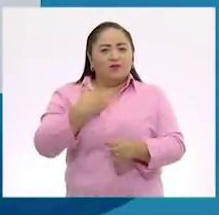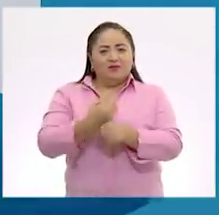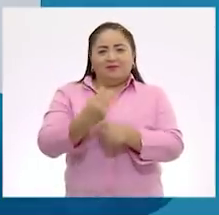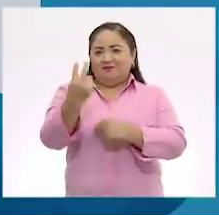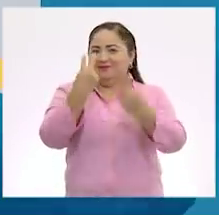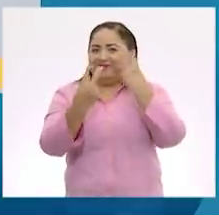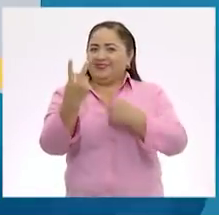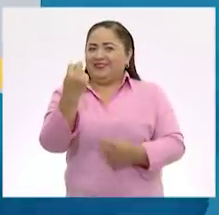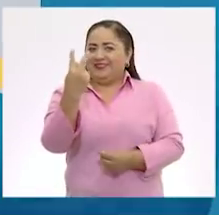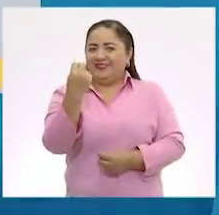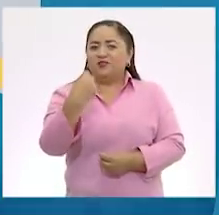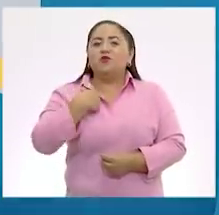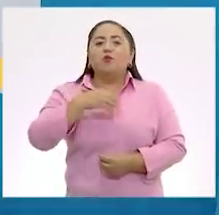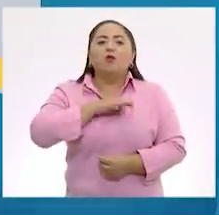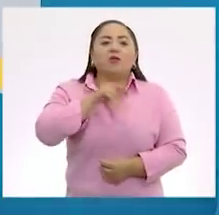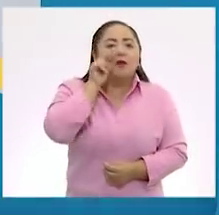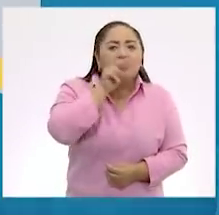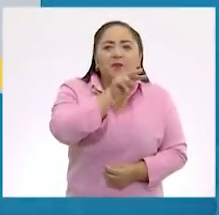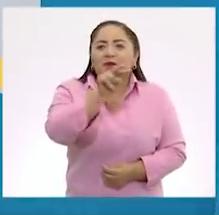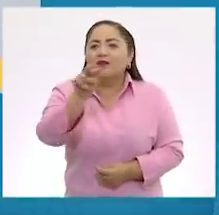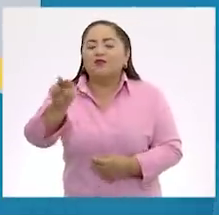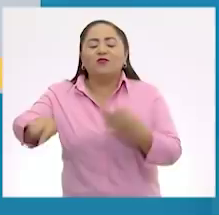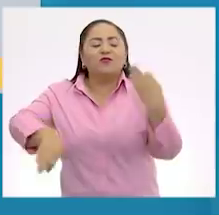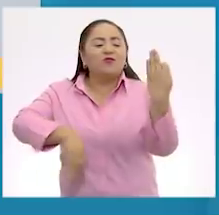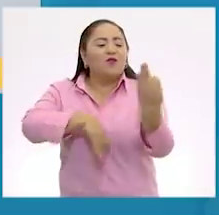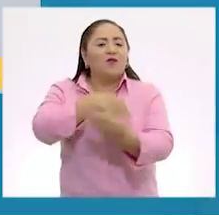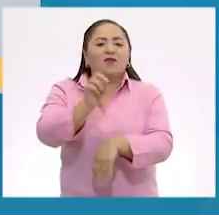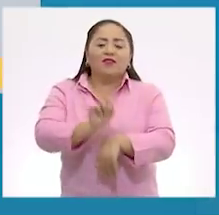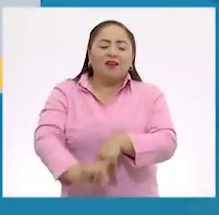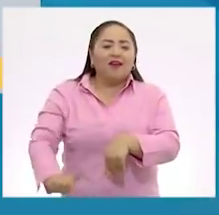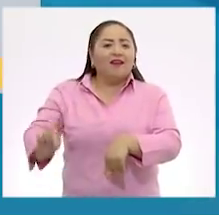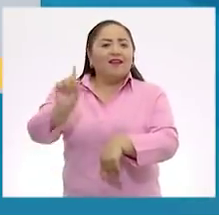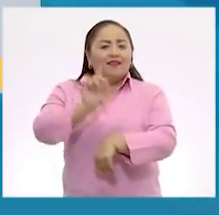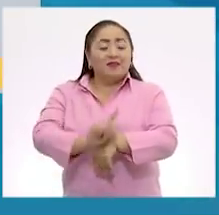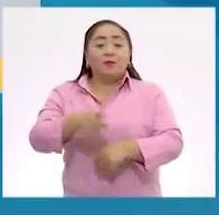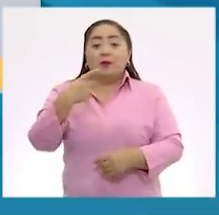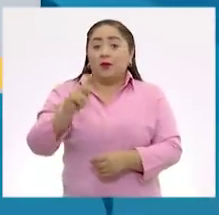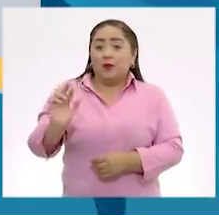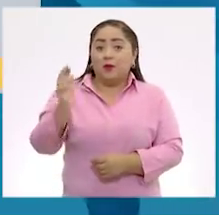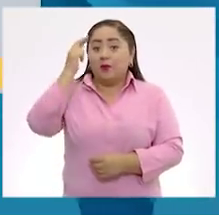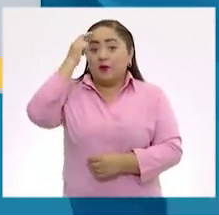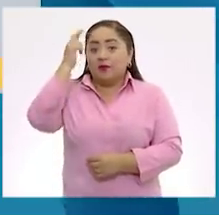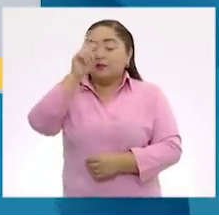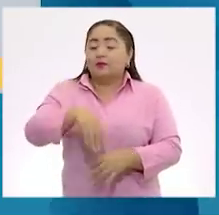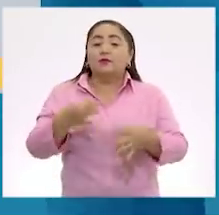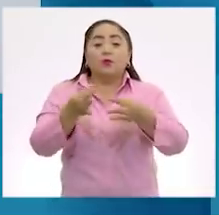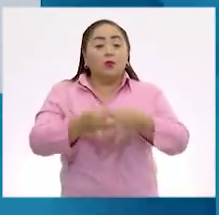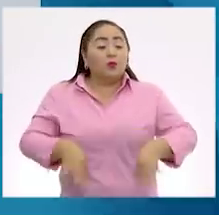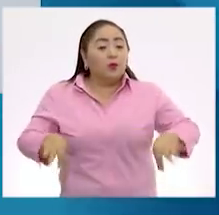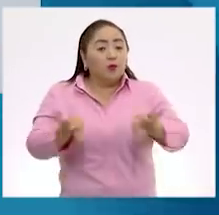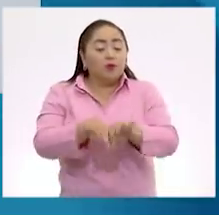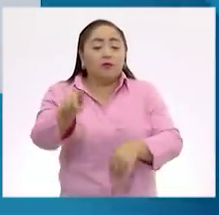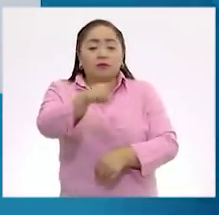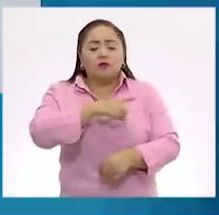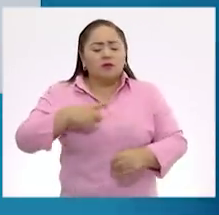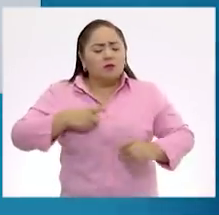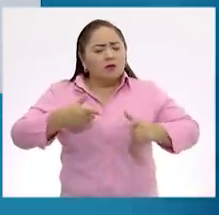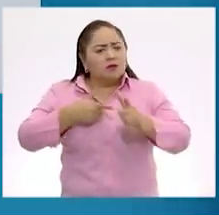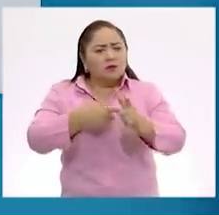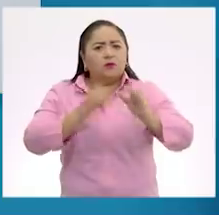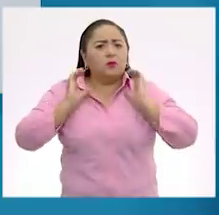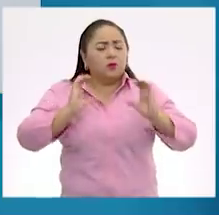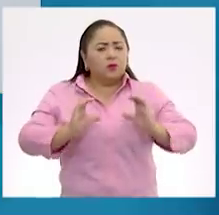tele! ¡Así los puedo ver todos los días! Recuerden que es importante seguir